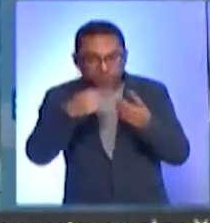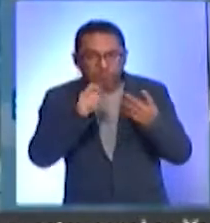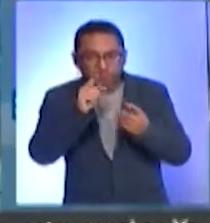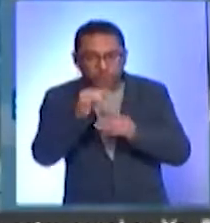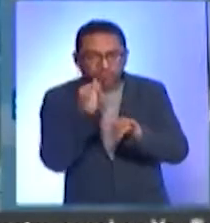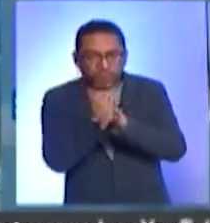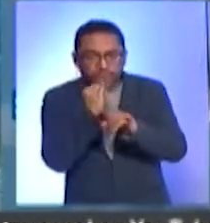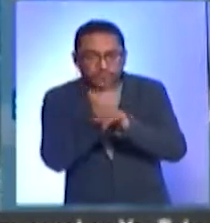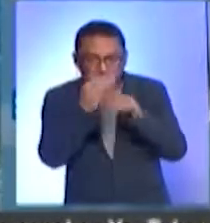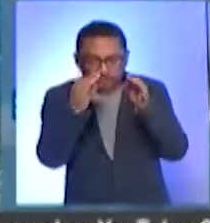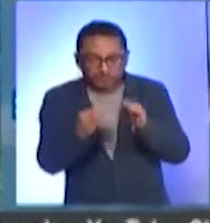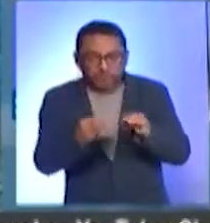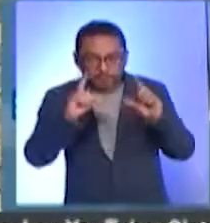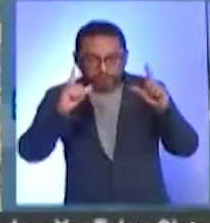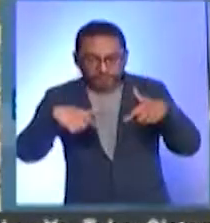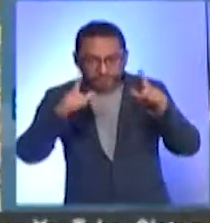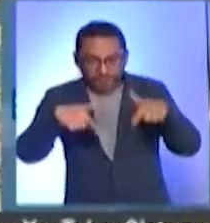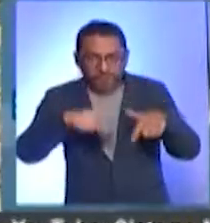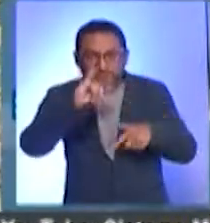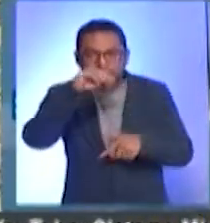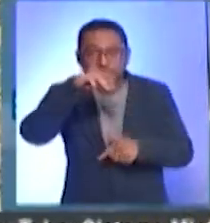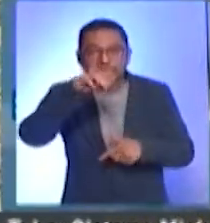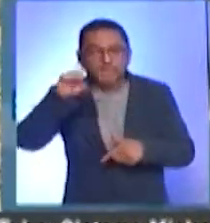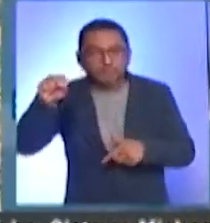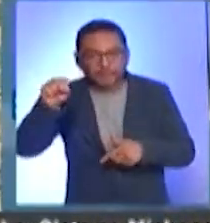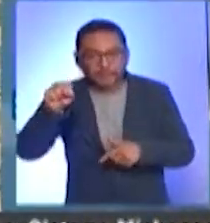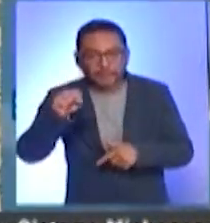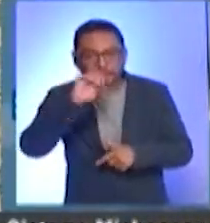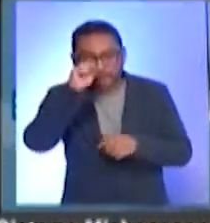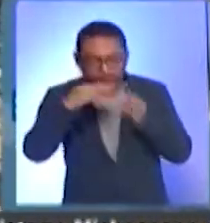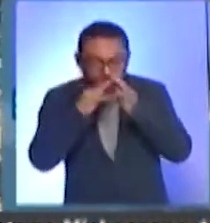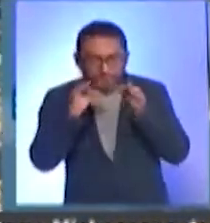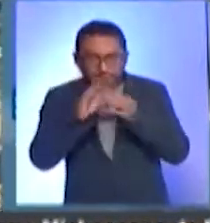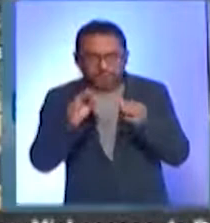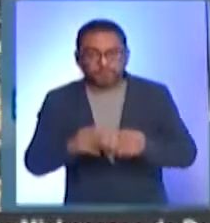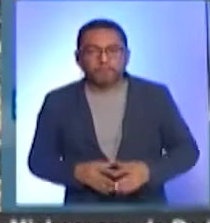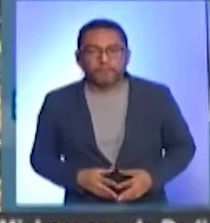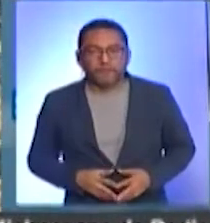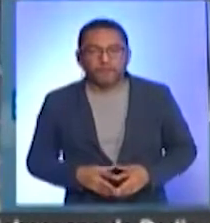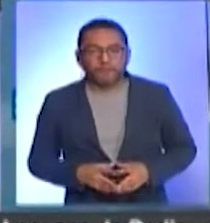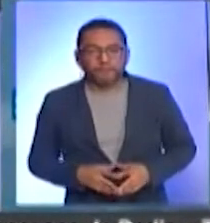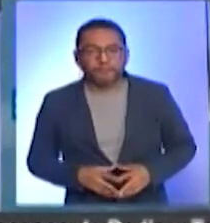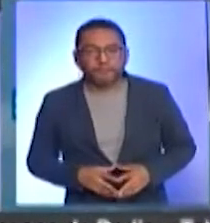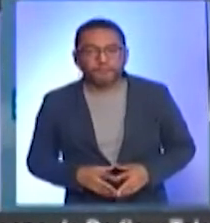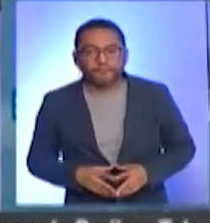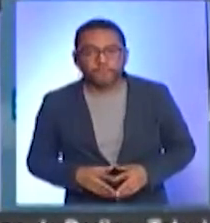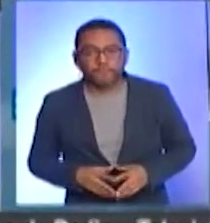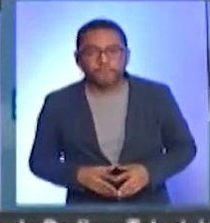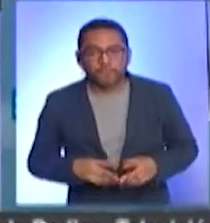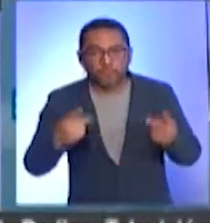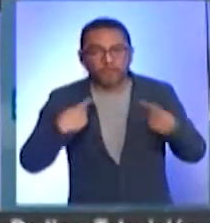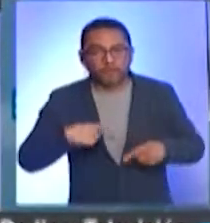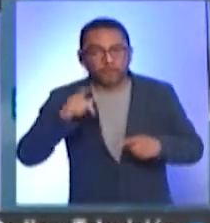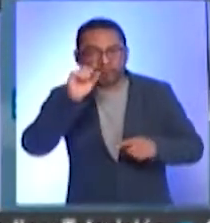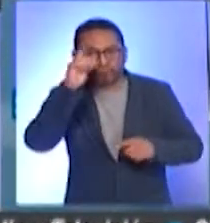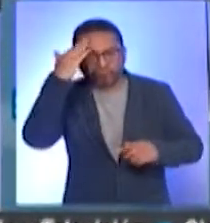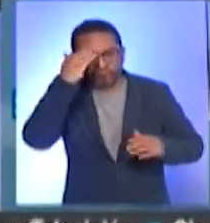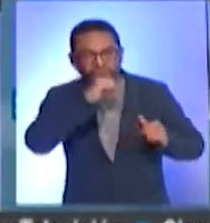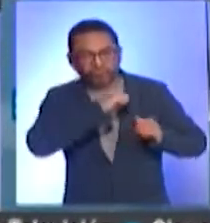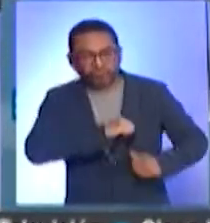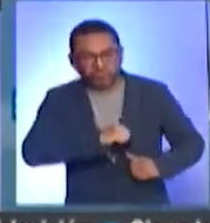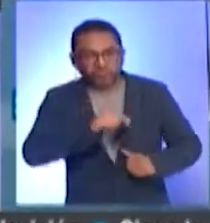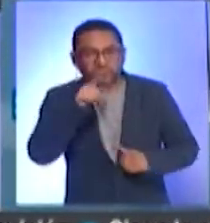página oficial del imms digital jorge mola díaz de león sm noticias y autoridades suspenden